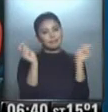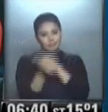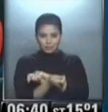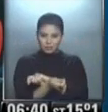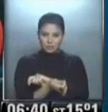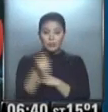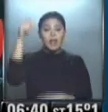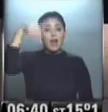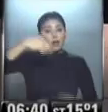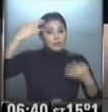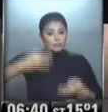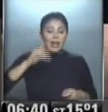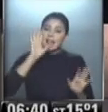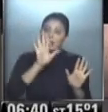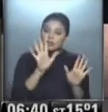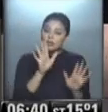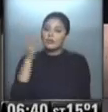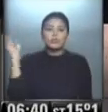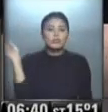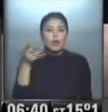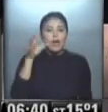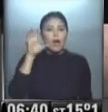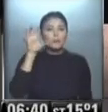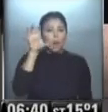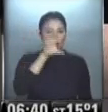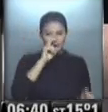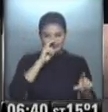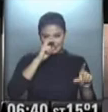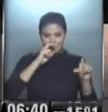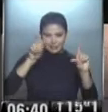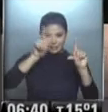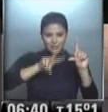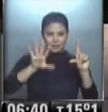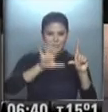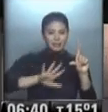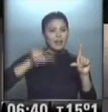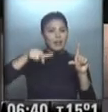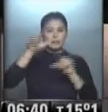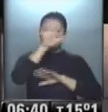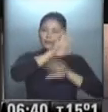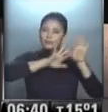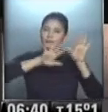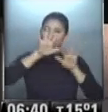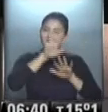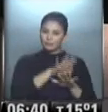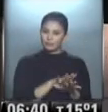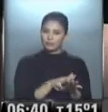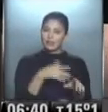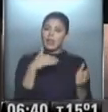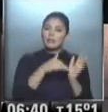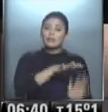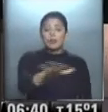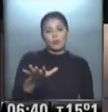inestable. En este momento, atención en todas estas provincias, porque nieblas y neblinas aisladas